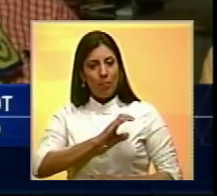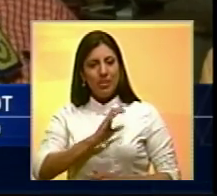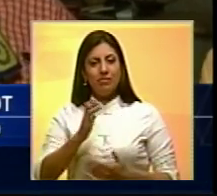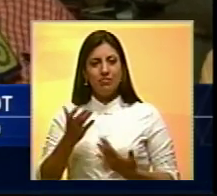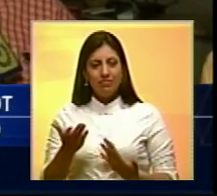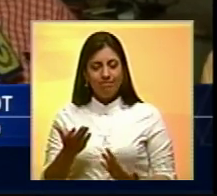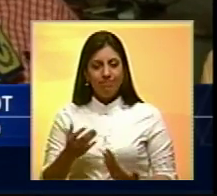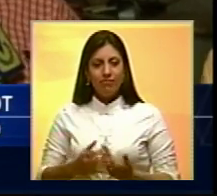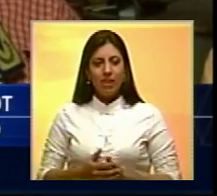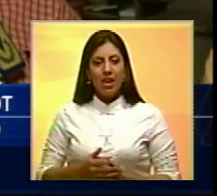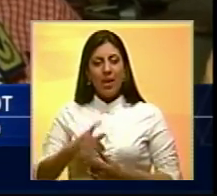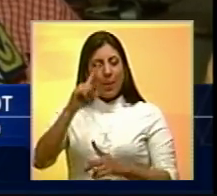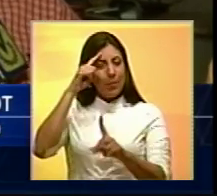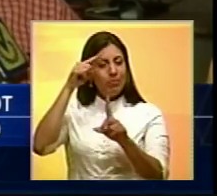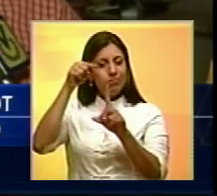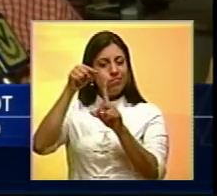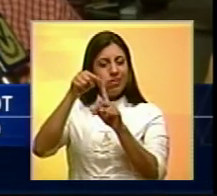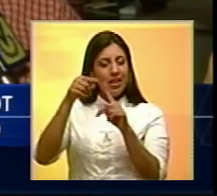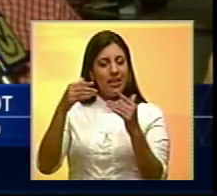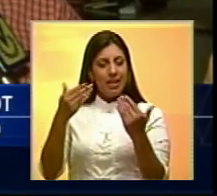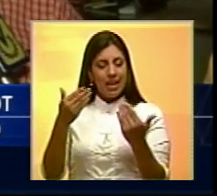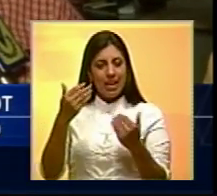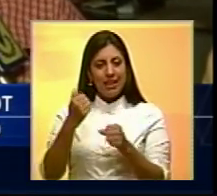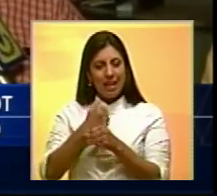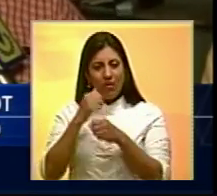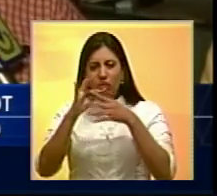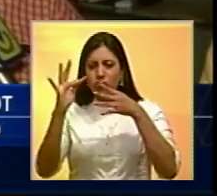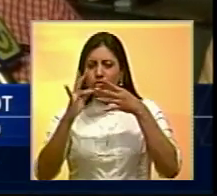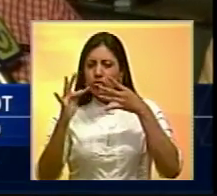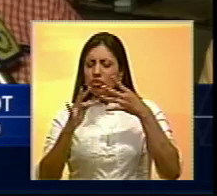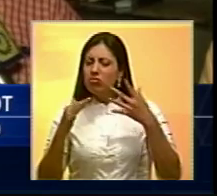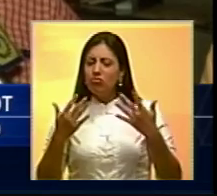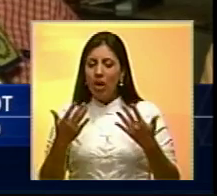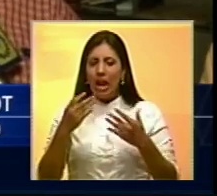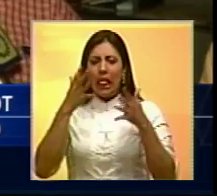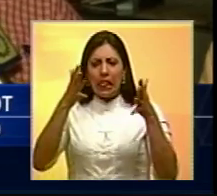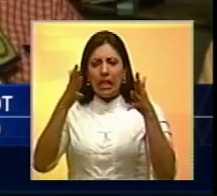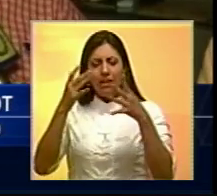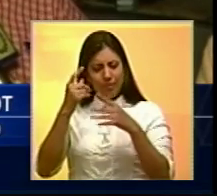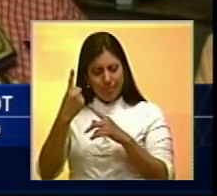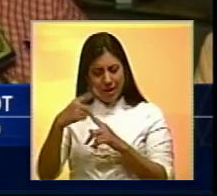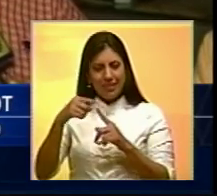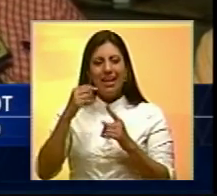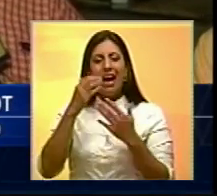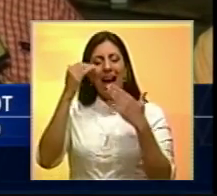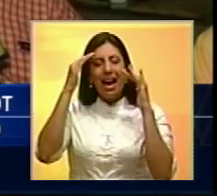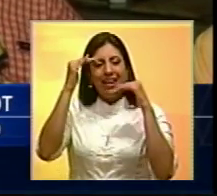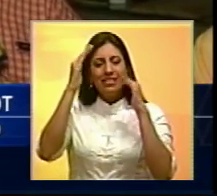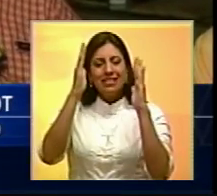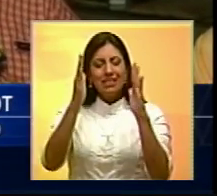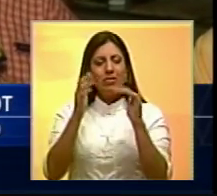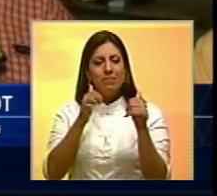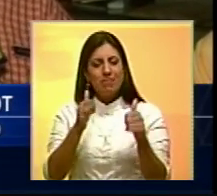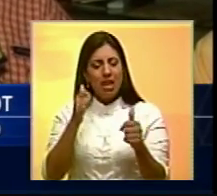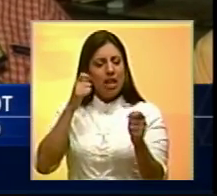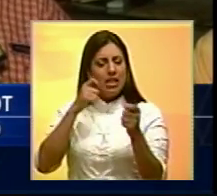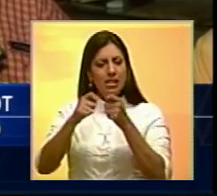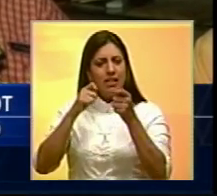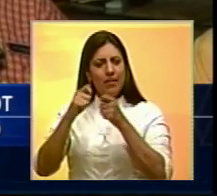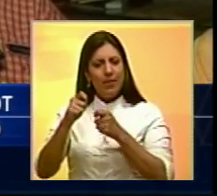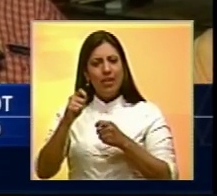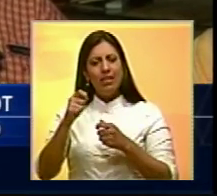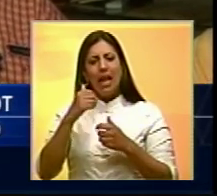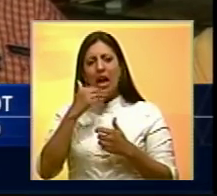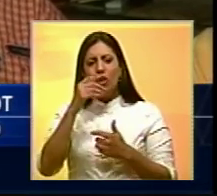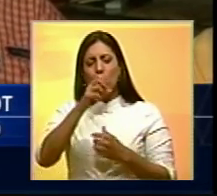tienen como principal función, entre tantas que se les asignaron, velar por la correcta distribución